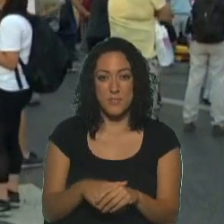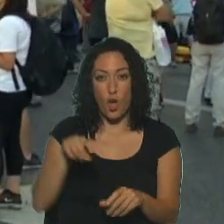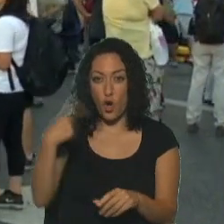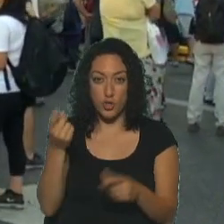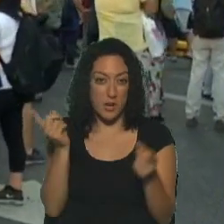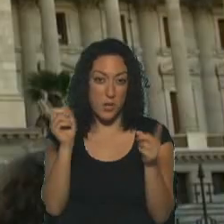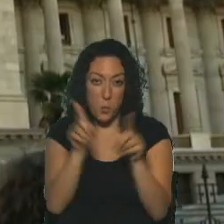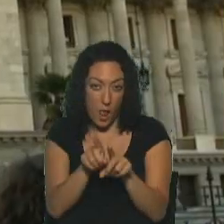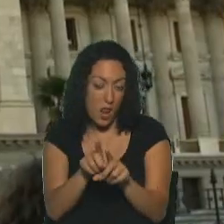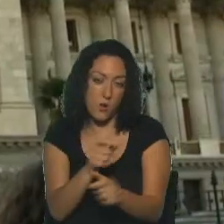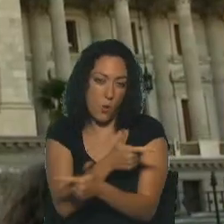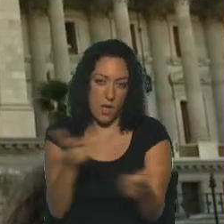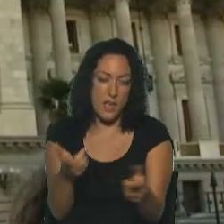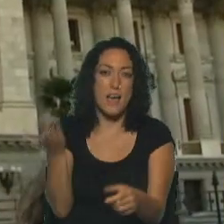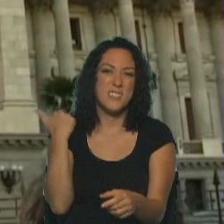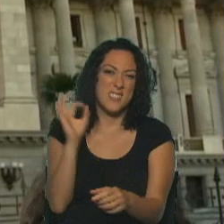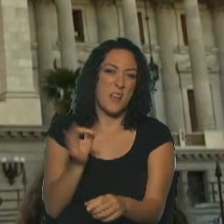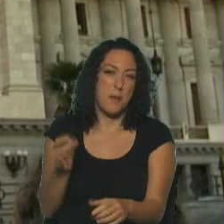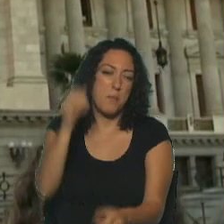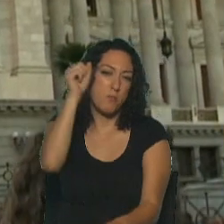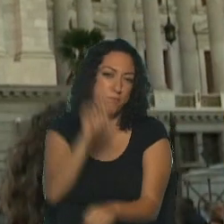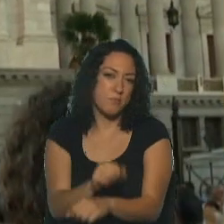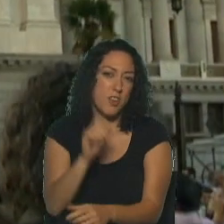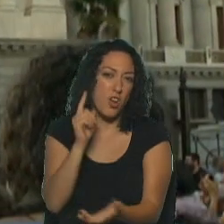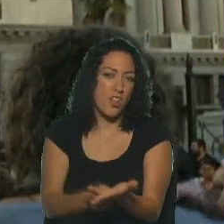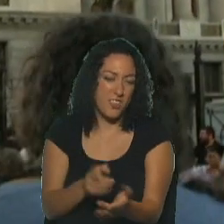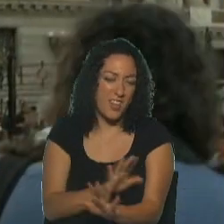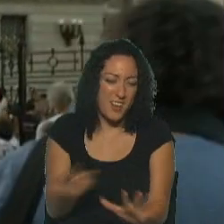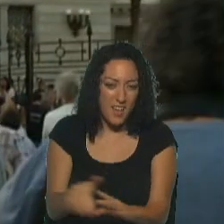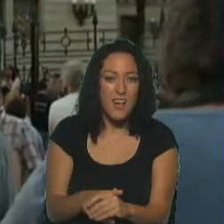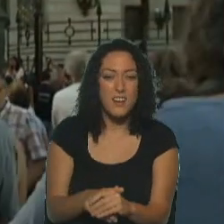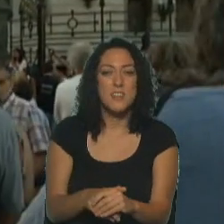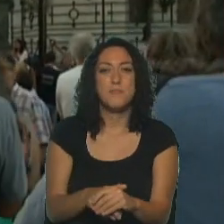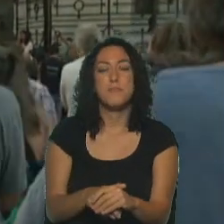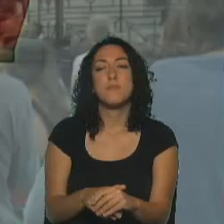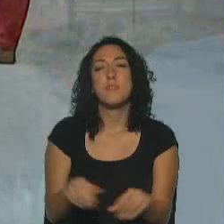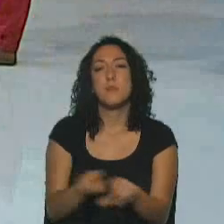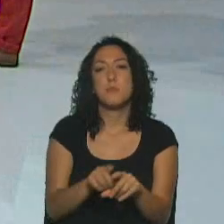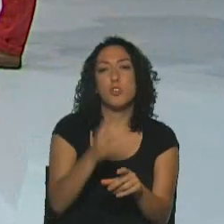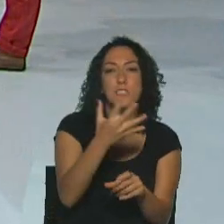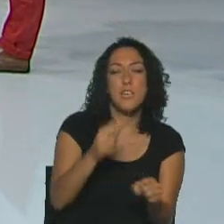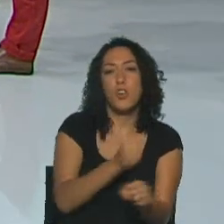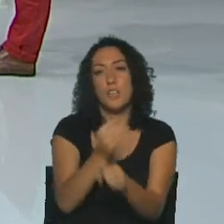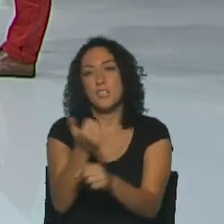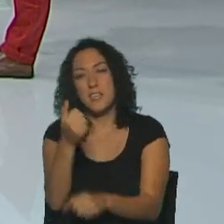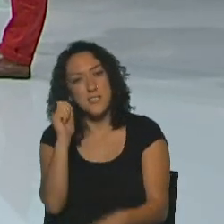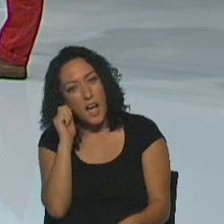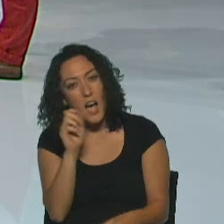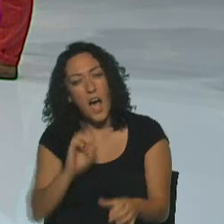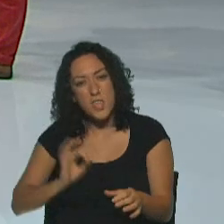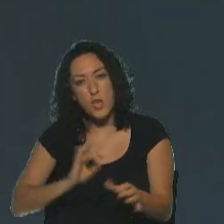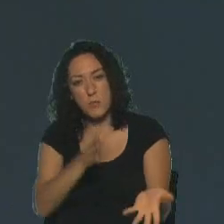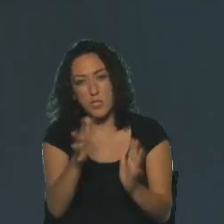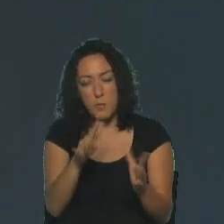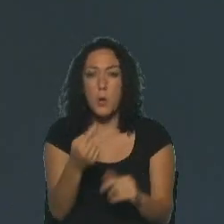Ayer a esta hora decíamos que el pronóstico era de condena y que el vaticinio sobre la pena era entre 5 y 6 años y que la duda estaba